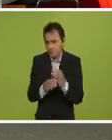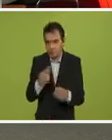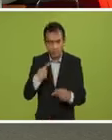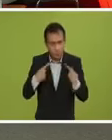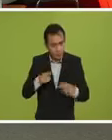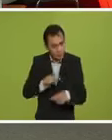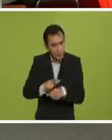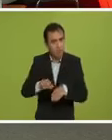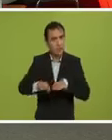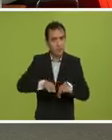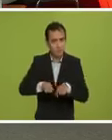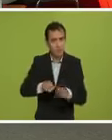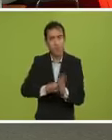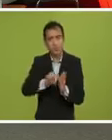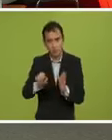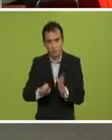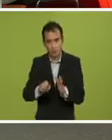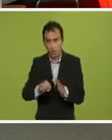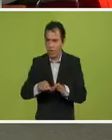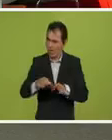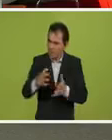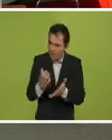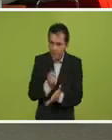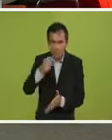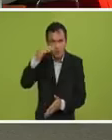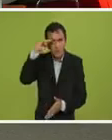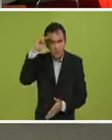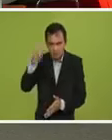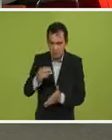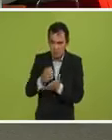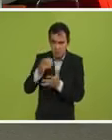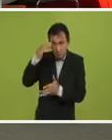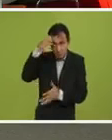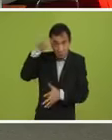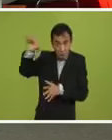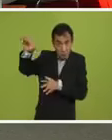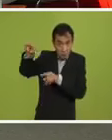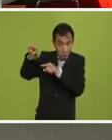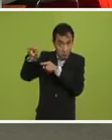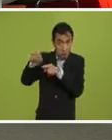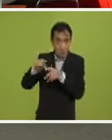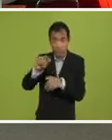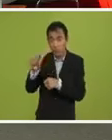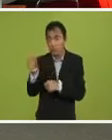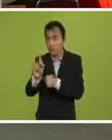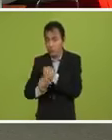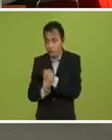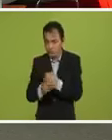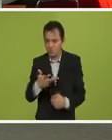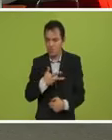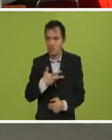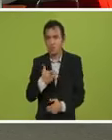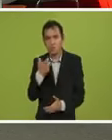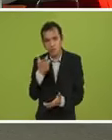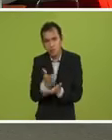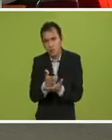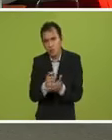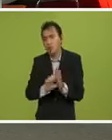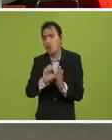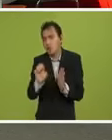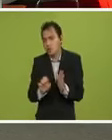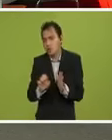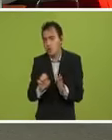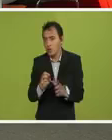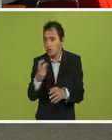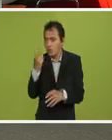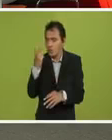si te ganaste una maestría en el extranjero, si eres muy, muy, no sé, tienes dinero, por decirlo de manera muy banal, como hombre, pues